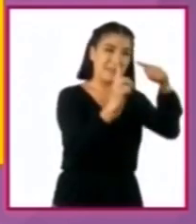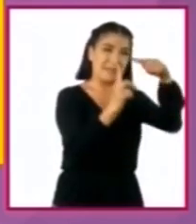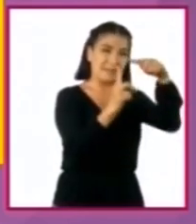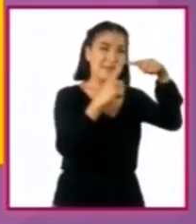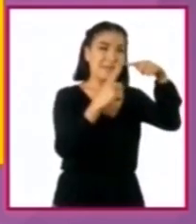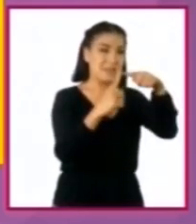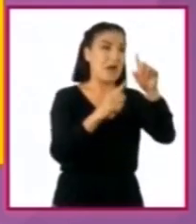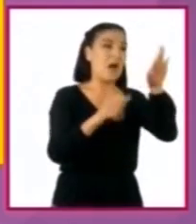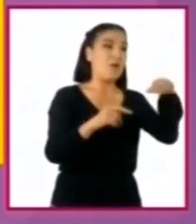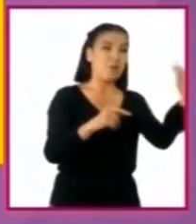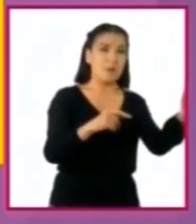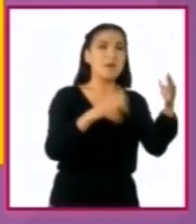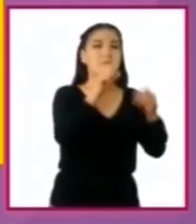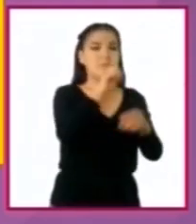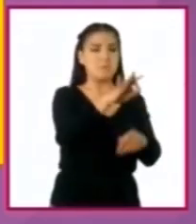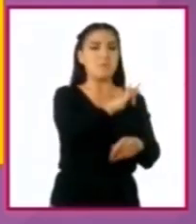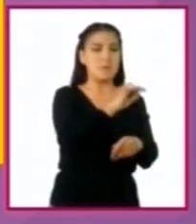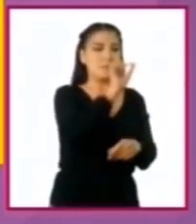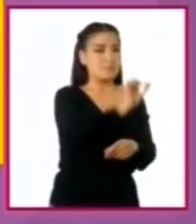derecha.